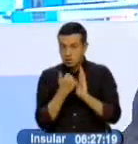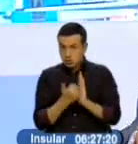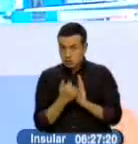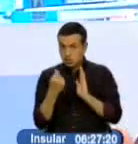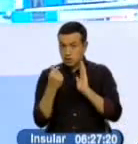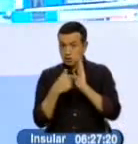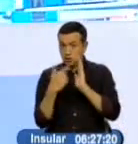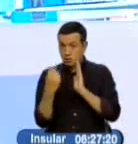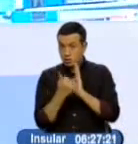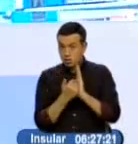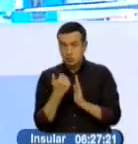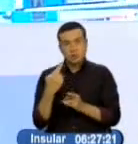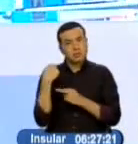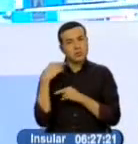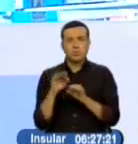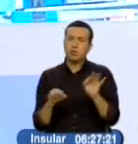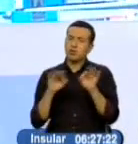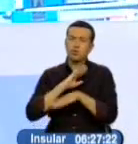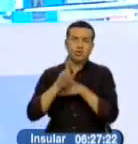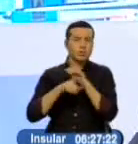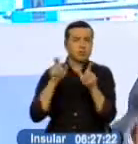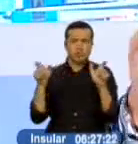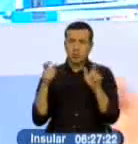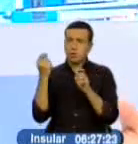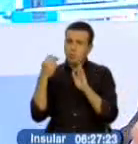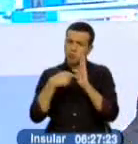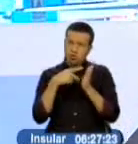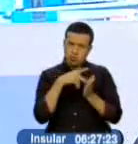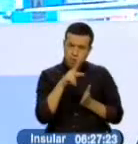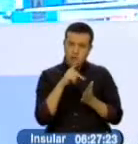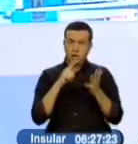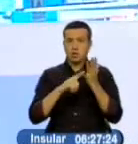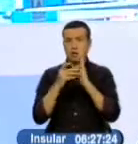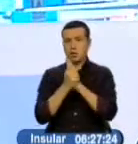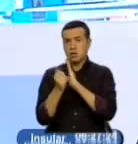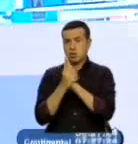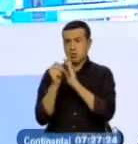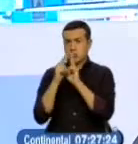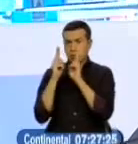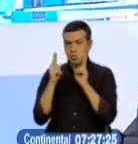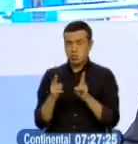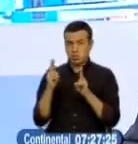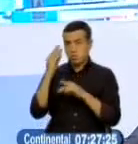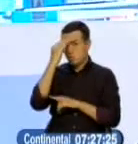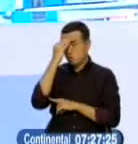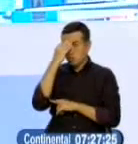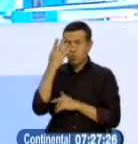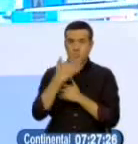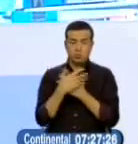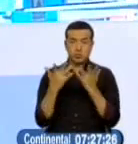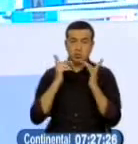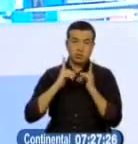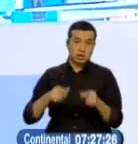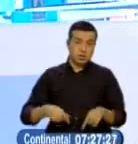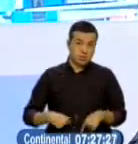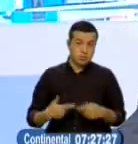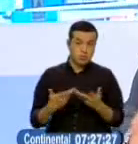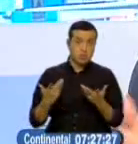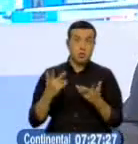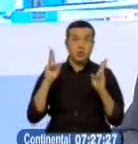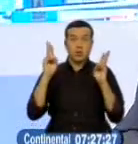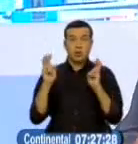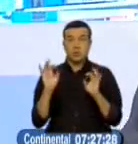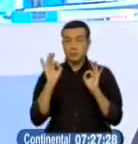sea una actuación común de los ciudadanos, la construcción de capacidades humanas en educación, en salud, las